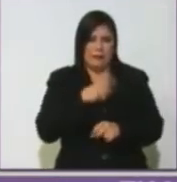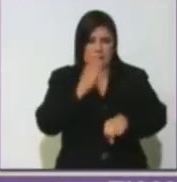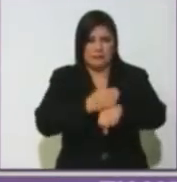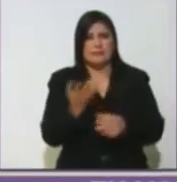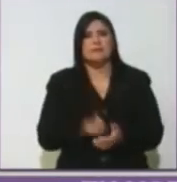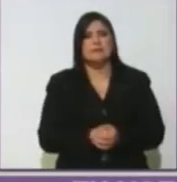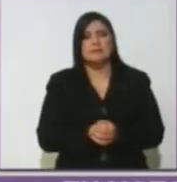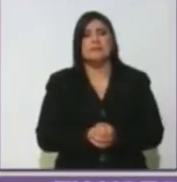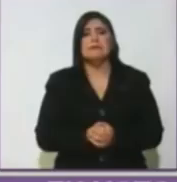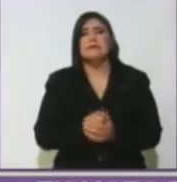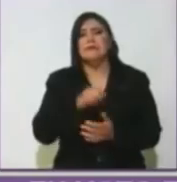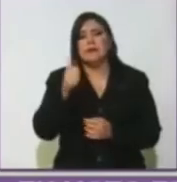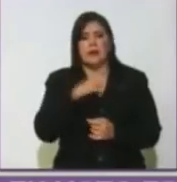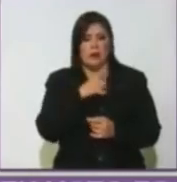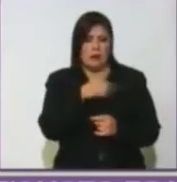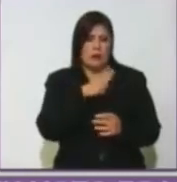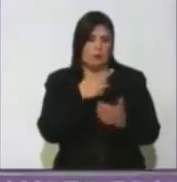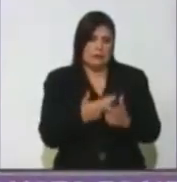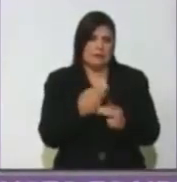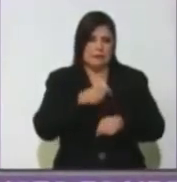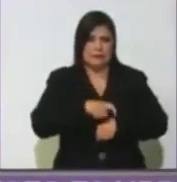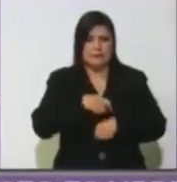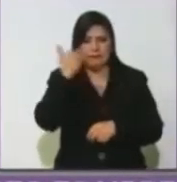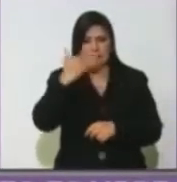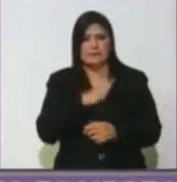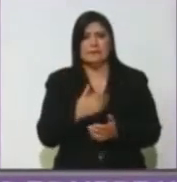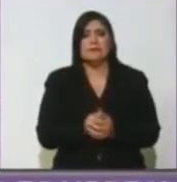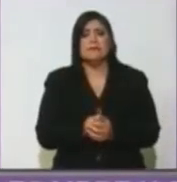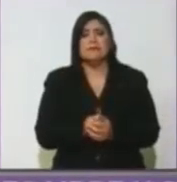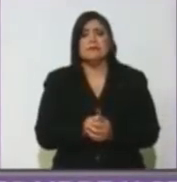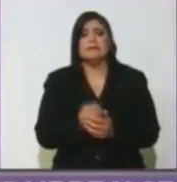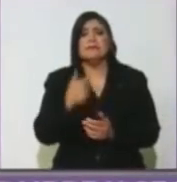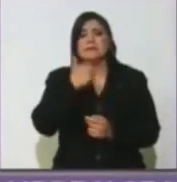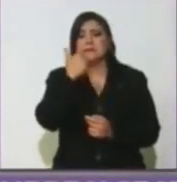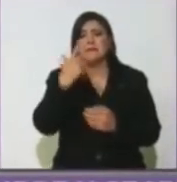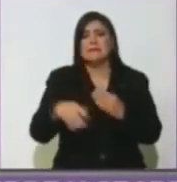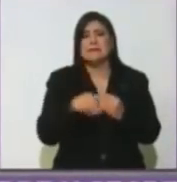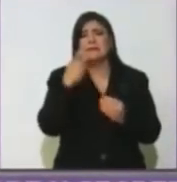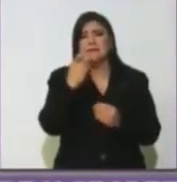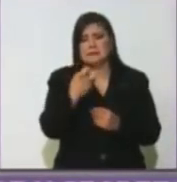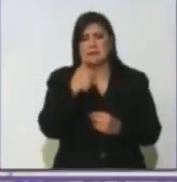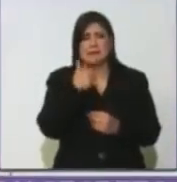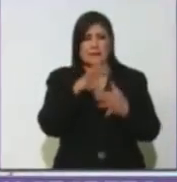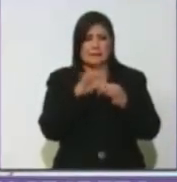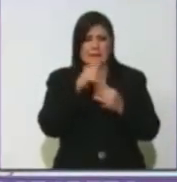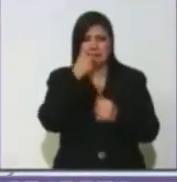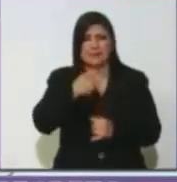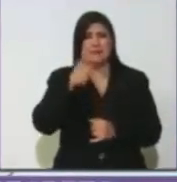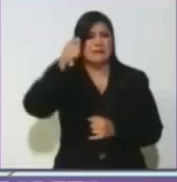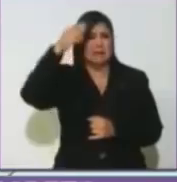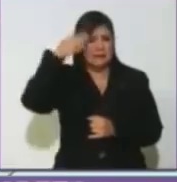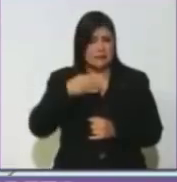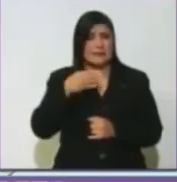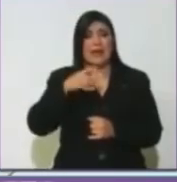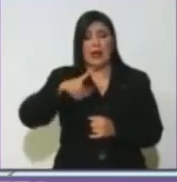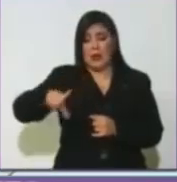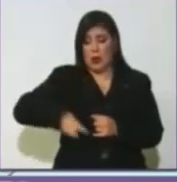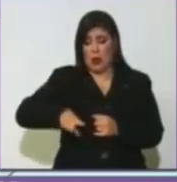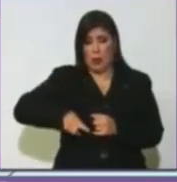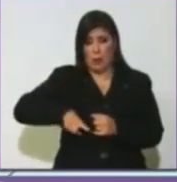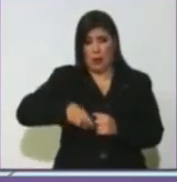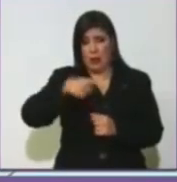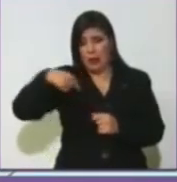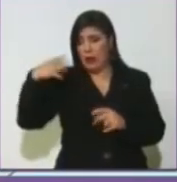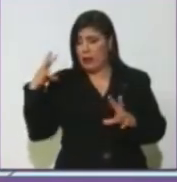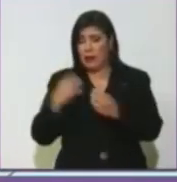obtiene ese abono de tiempo adelante mariana yo quisiera retomar esto que menciona alejandra que es precisamente que los gobiernos actuales le han